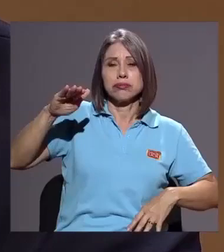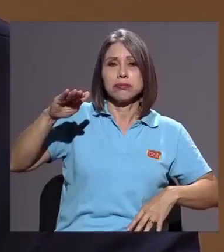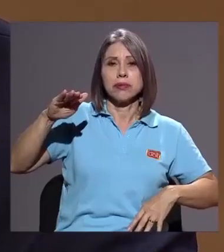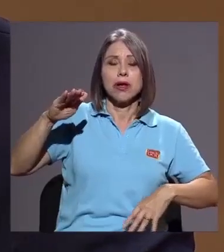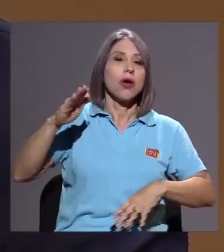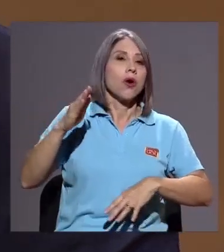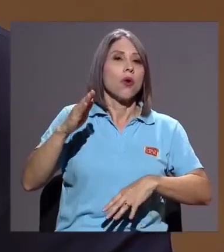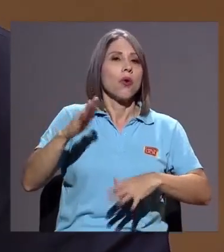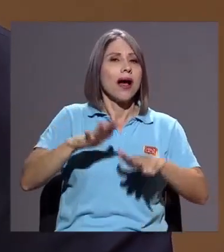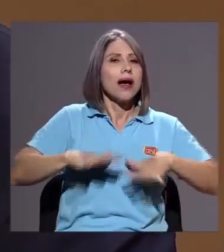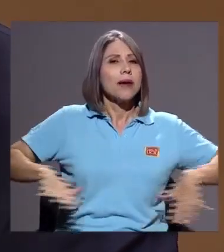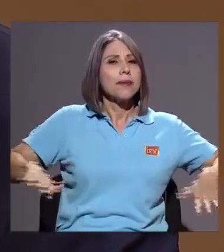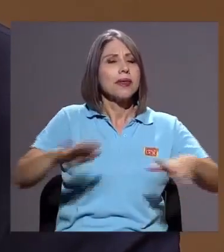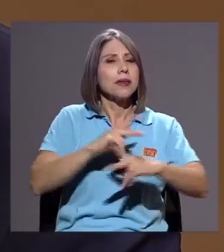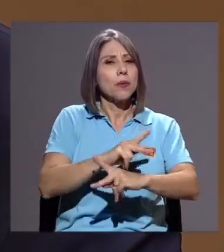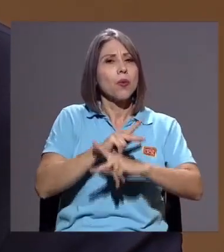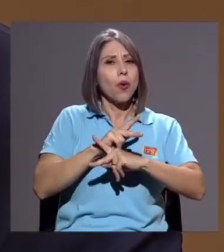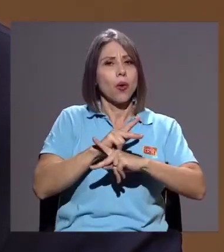muy, muy protegido